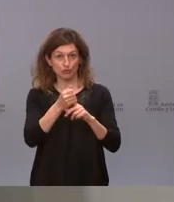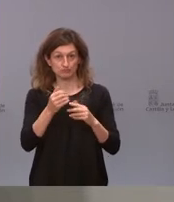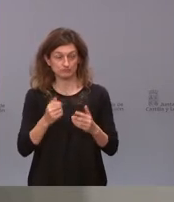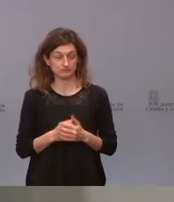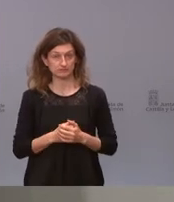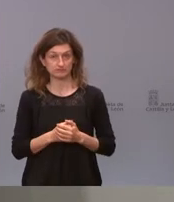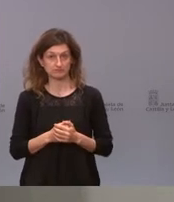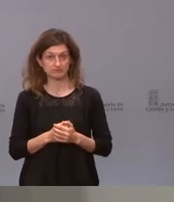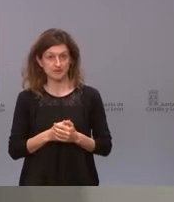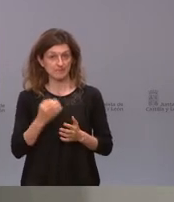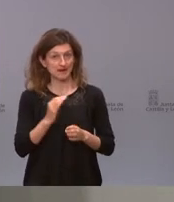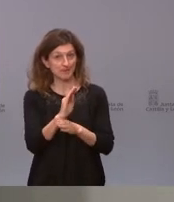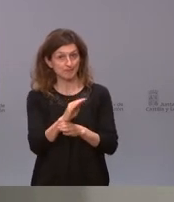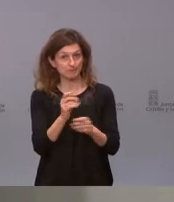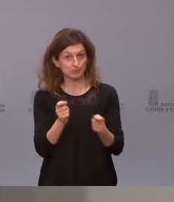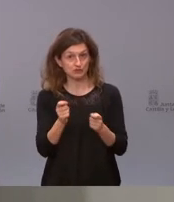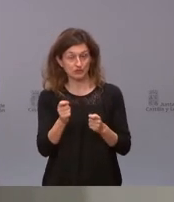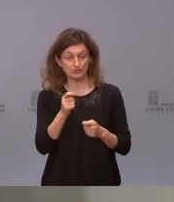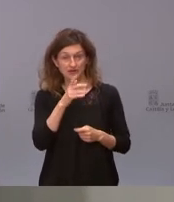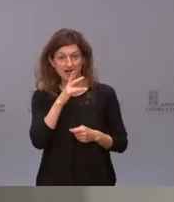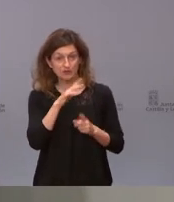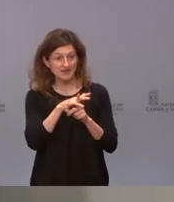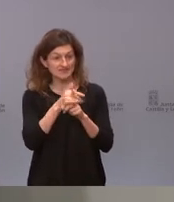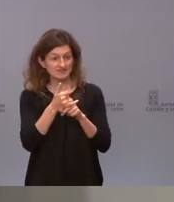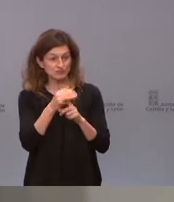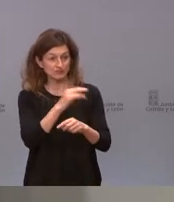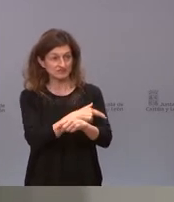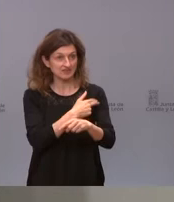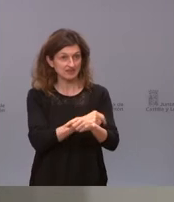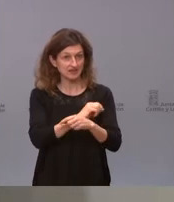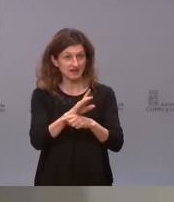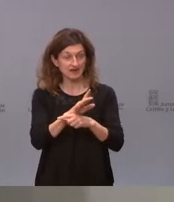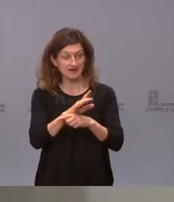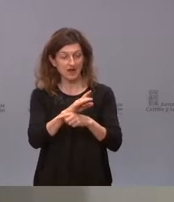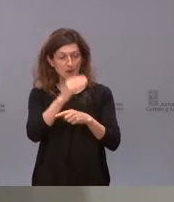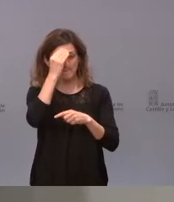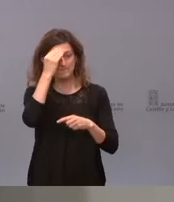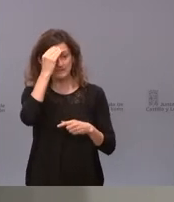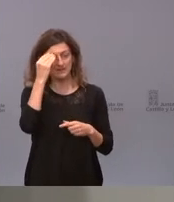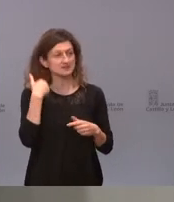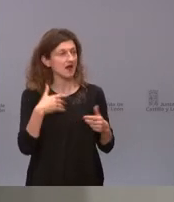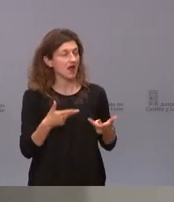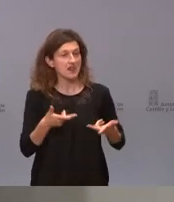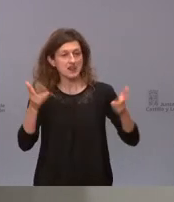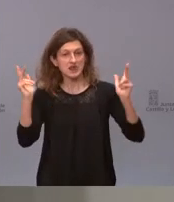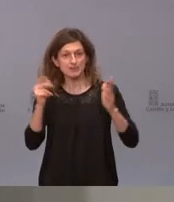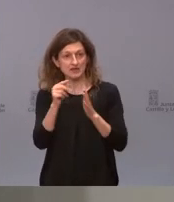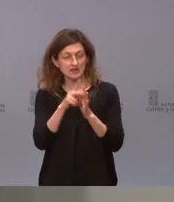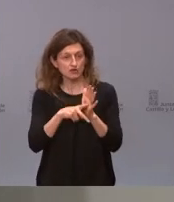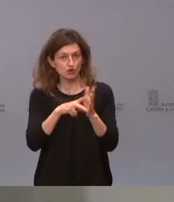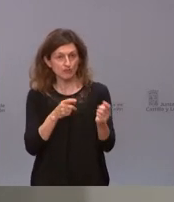quedemos desprotegidos desde luego no estamos en situación ni sanitaria ni epidemiológica para pensar que podemos no tener medidas